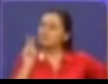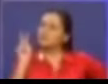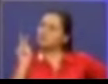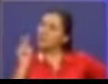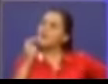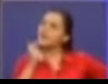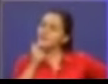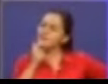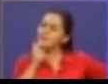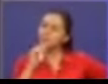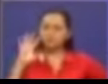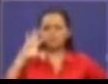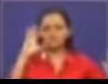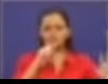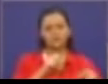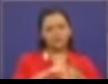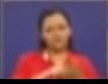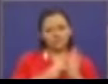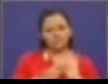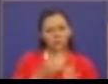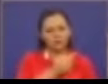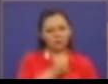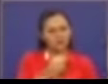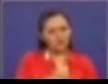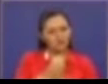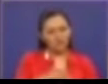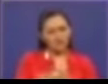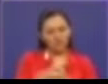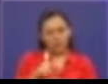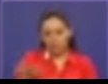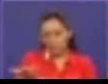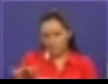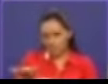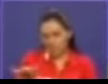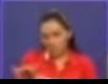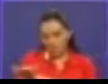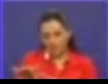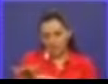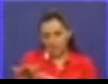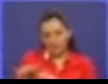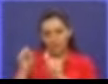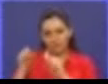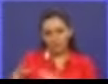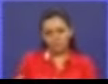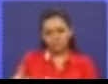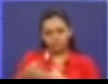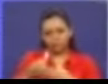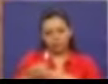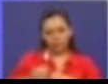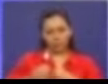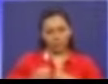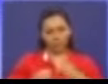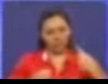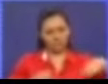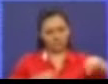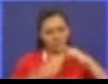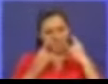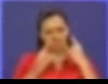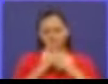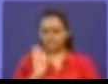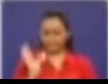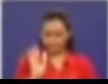nos utilicen en base a los intereses de unos pocos, los más poderosos, los más ricos de este país. Veamos,